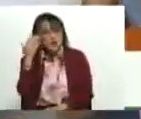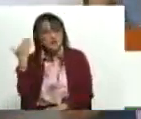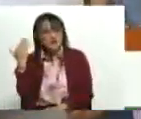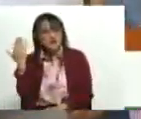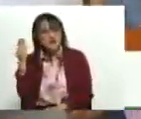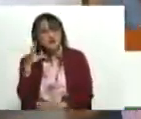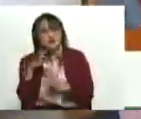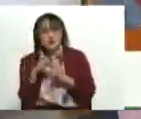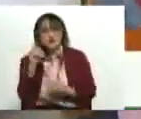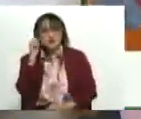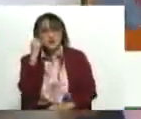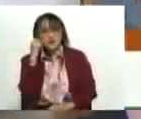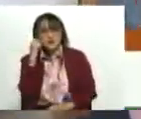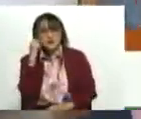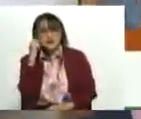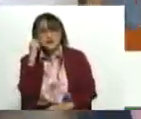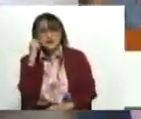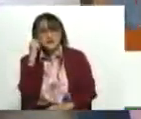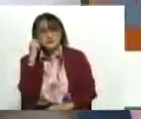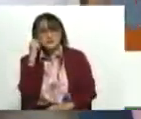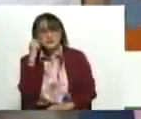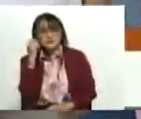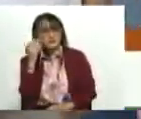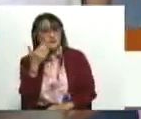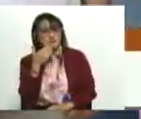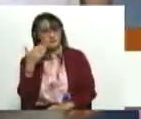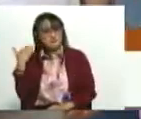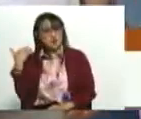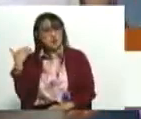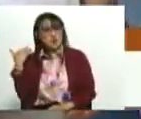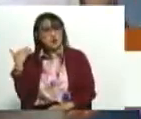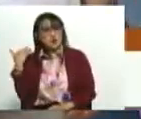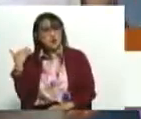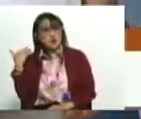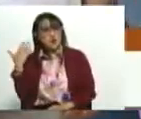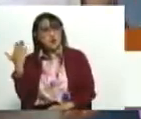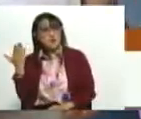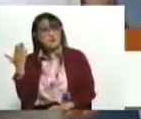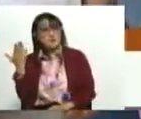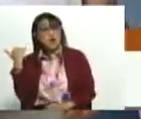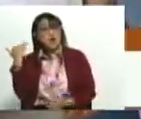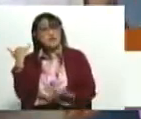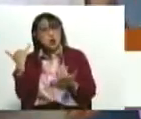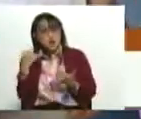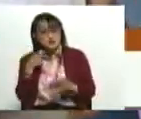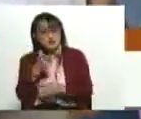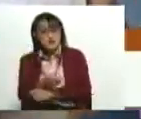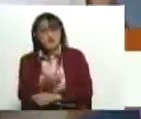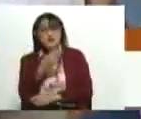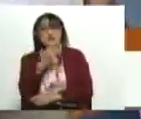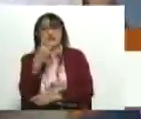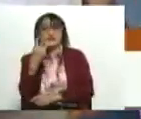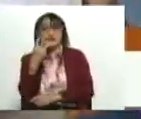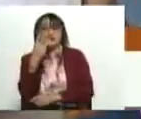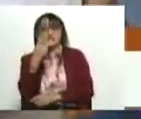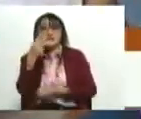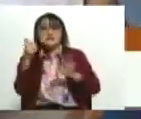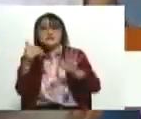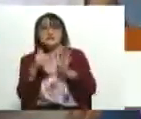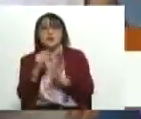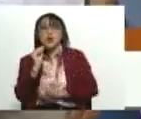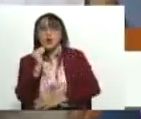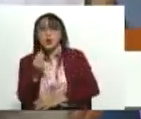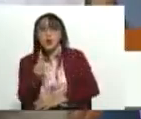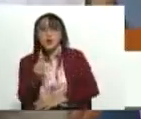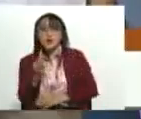todos nos acordamos de eso. Eso no hace mucho. Pero antes, hoy se están graduando 336 mil muchachos